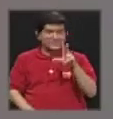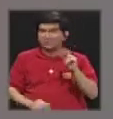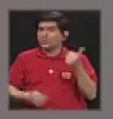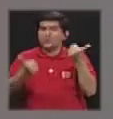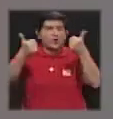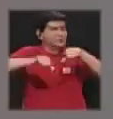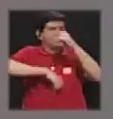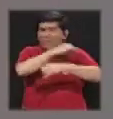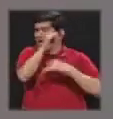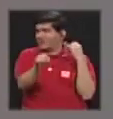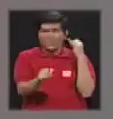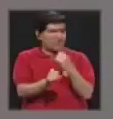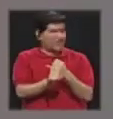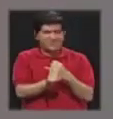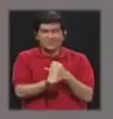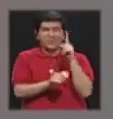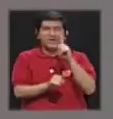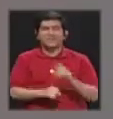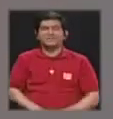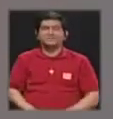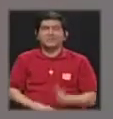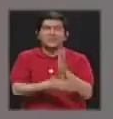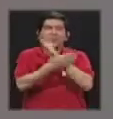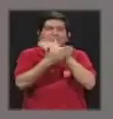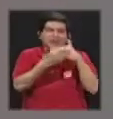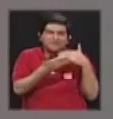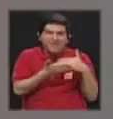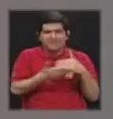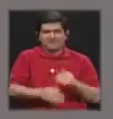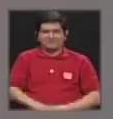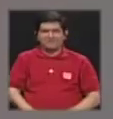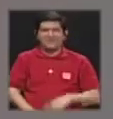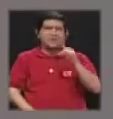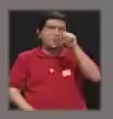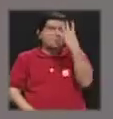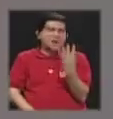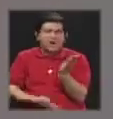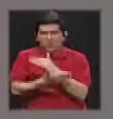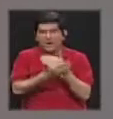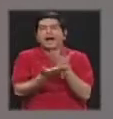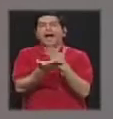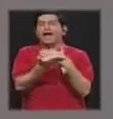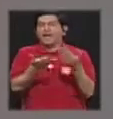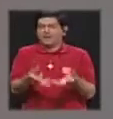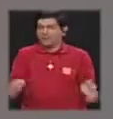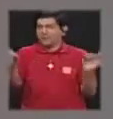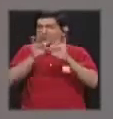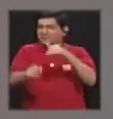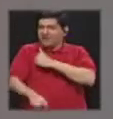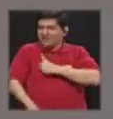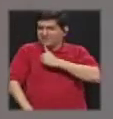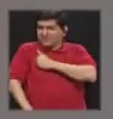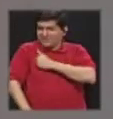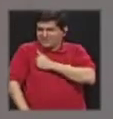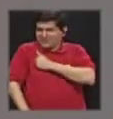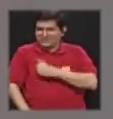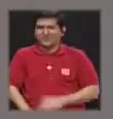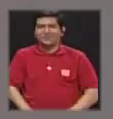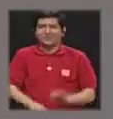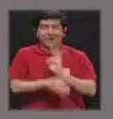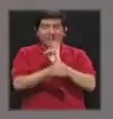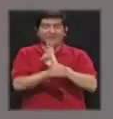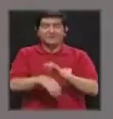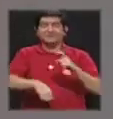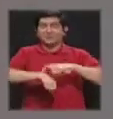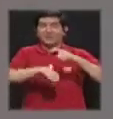convenio internacional, es un convenio, una cuarta parte. Ah, bueno, algo importante, perdón, porque es que en televisión el